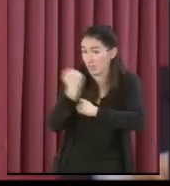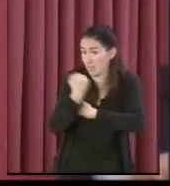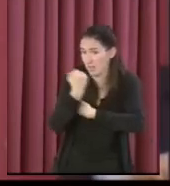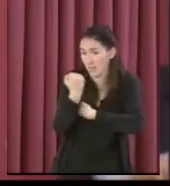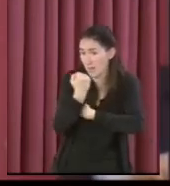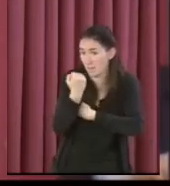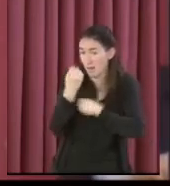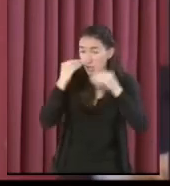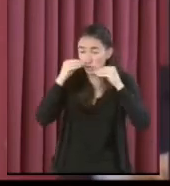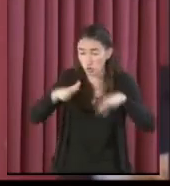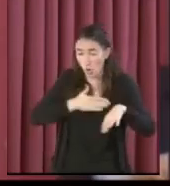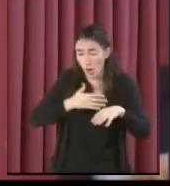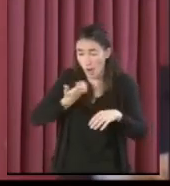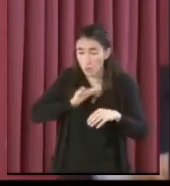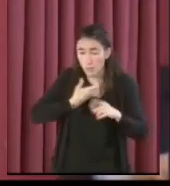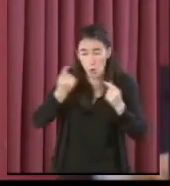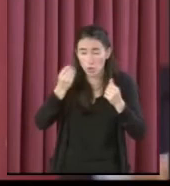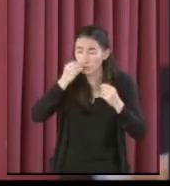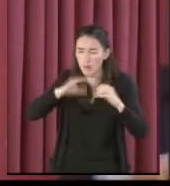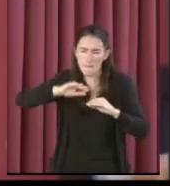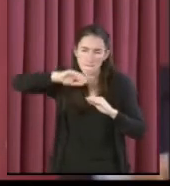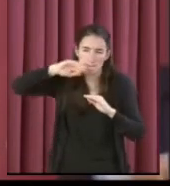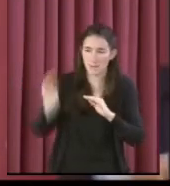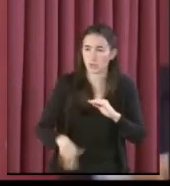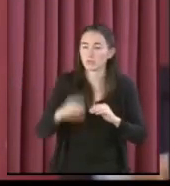más bajo de la historia de este ayuntamiento, con un